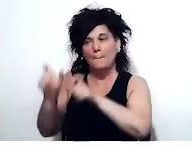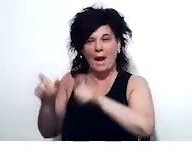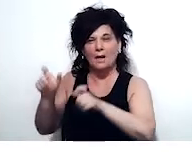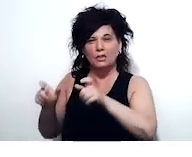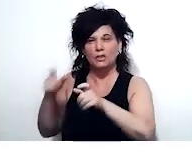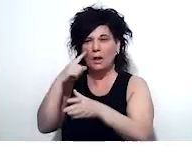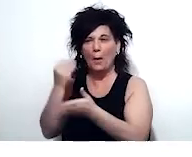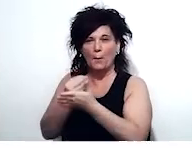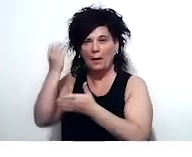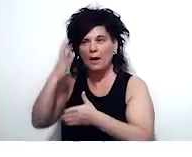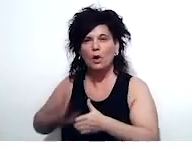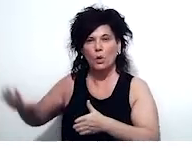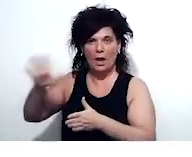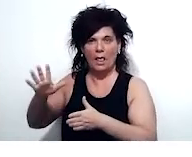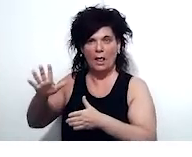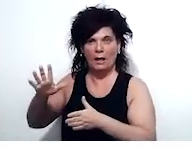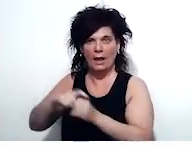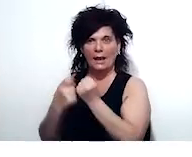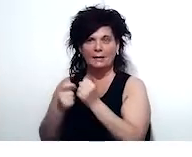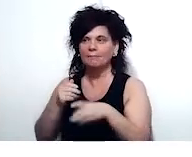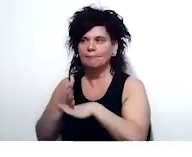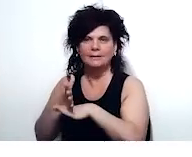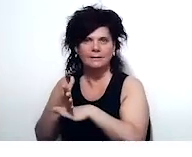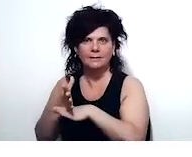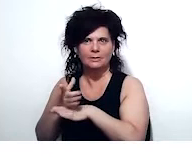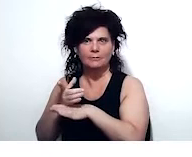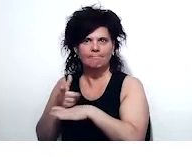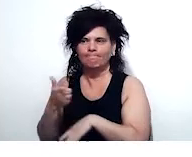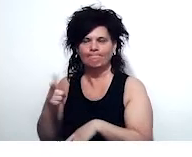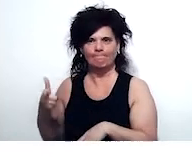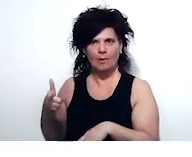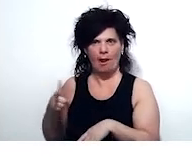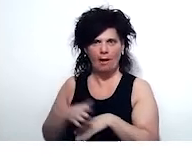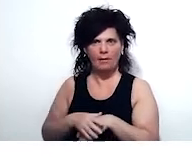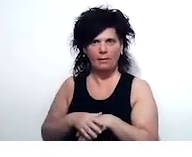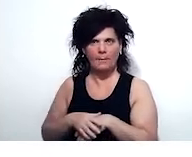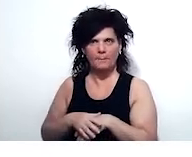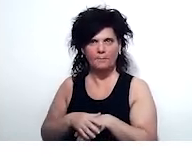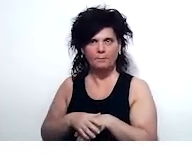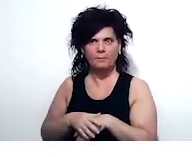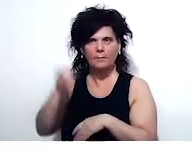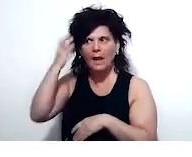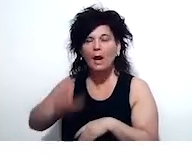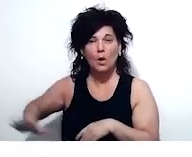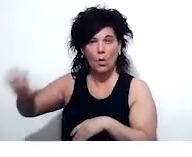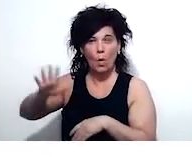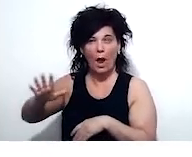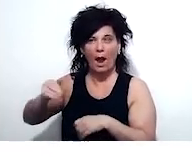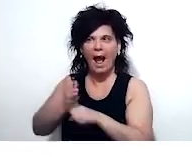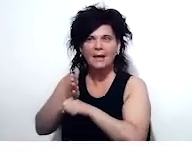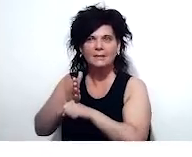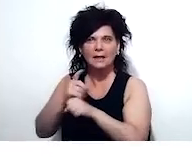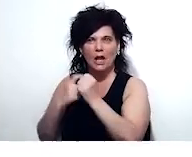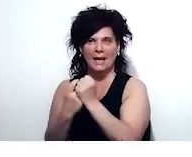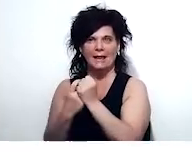en ruralidad no tienen acceso a Internet. Y como les digo, no es simplemente para ver noticias. El acceso a Internet en la ruralidad es y será